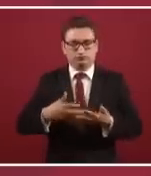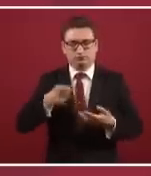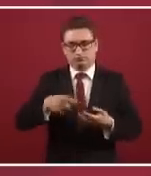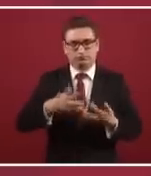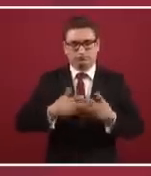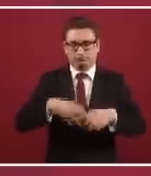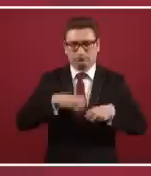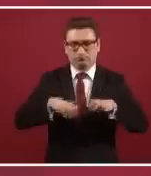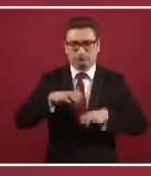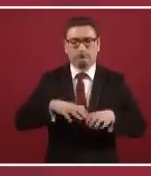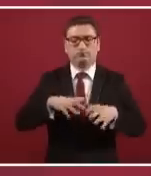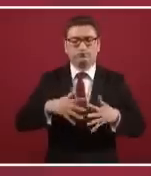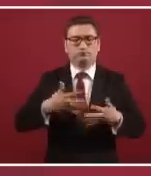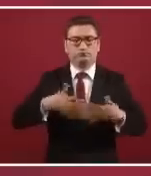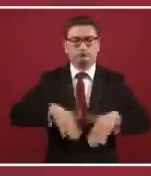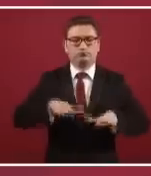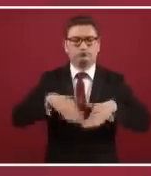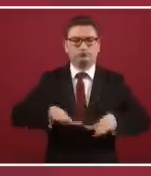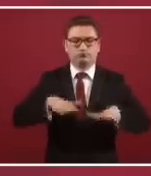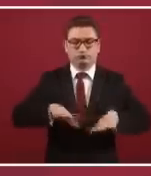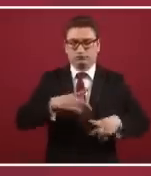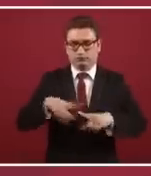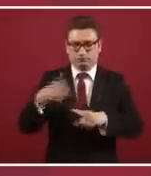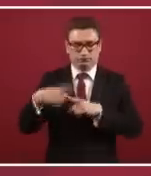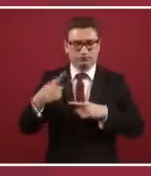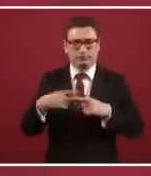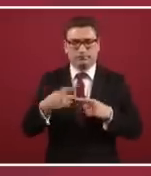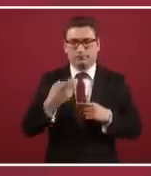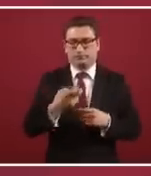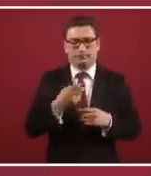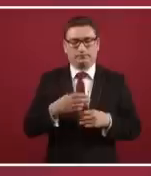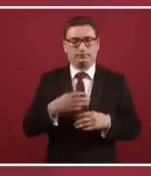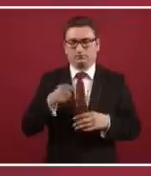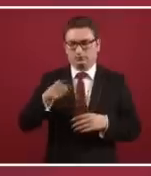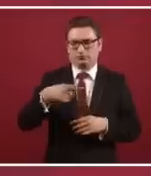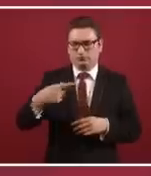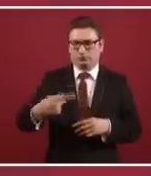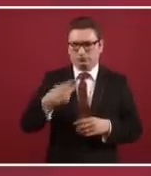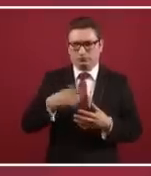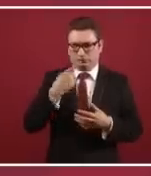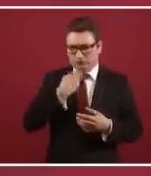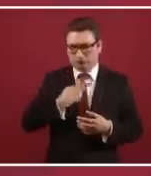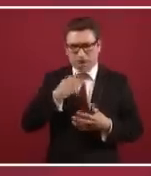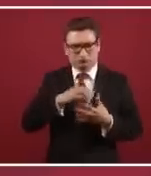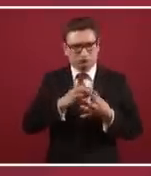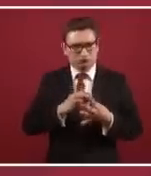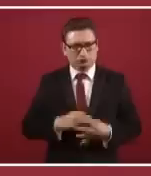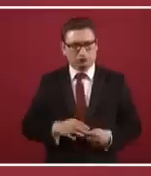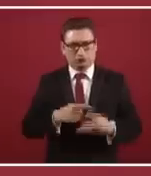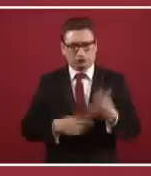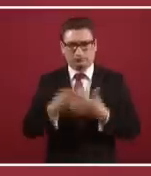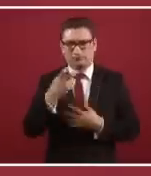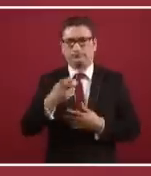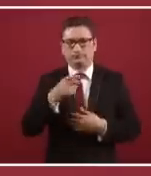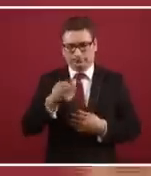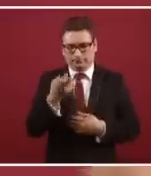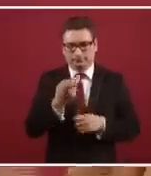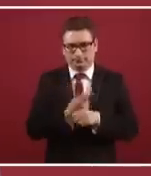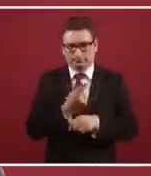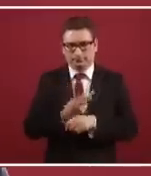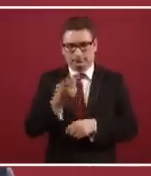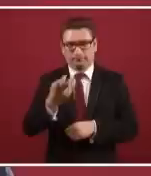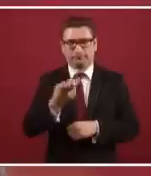textilera. Y es muy bueno tu diagnóstico, eso es lo que está sucediendo.